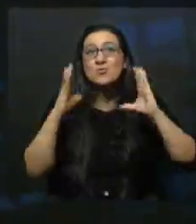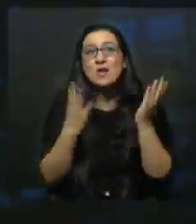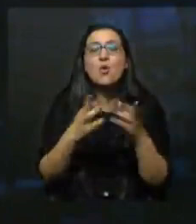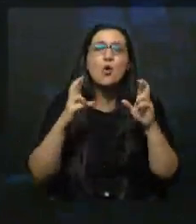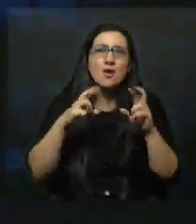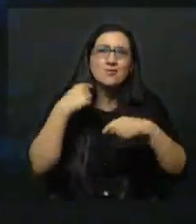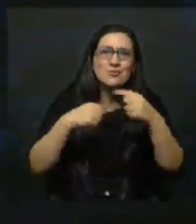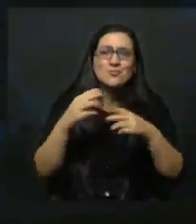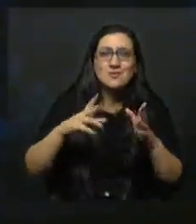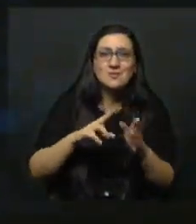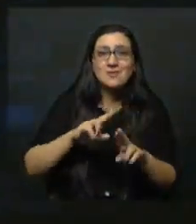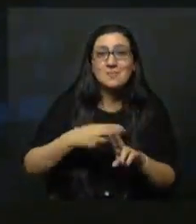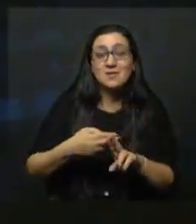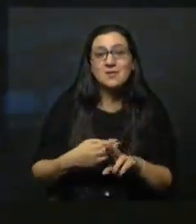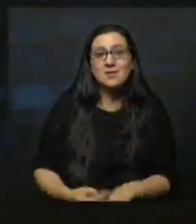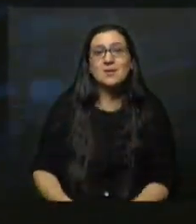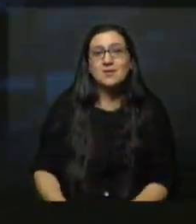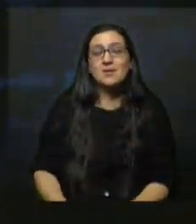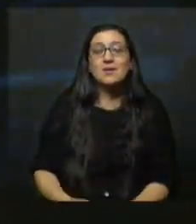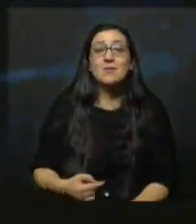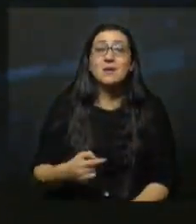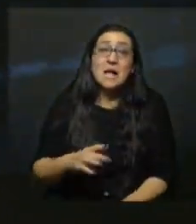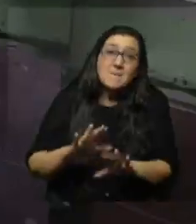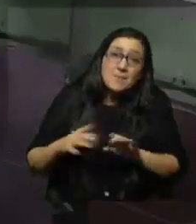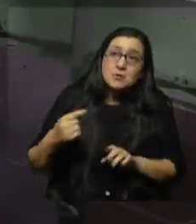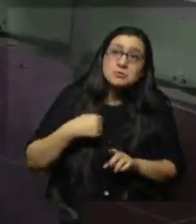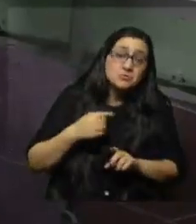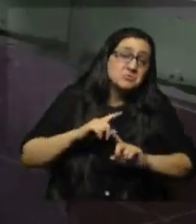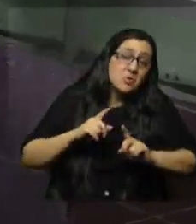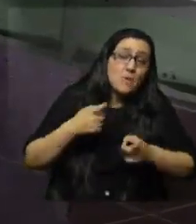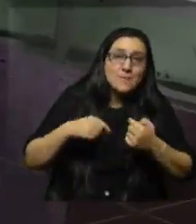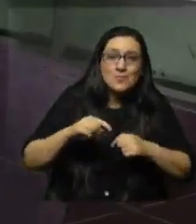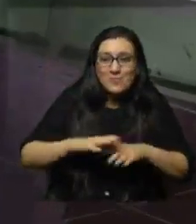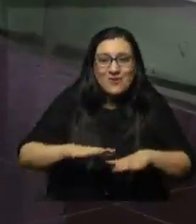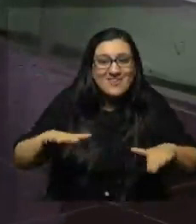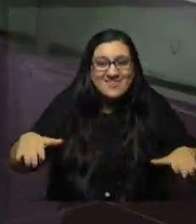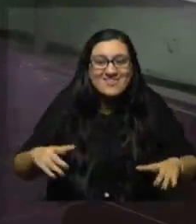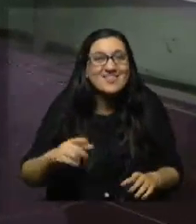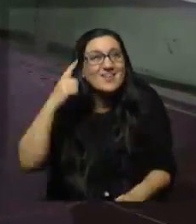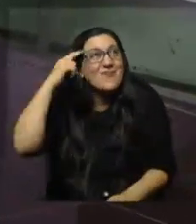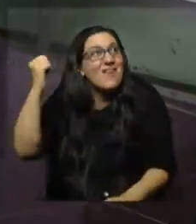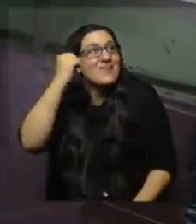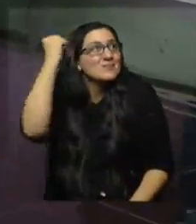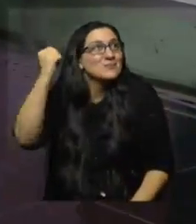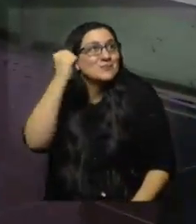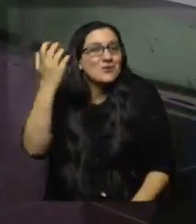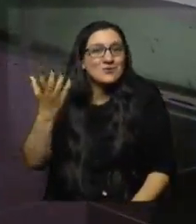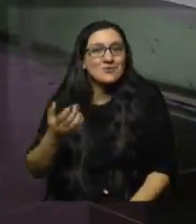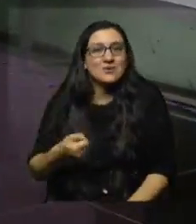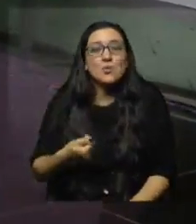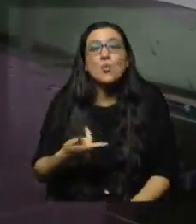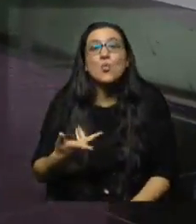tiempo. Capaz que no tanto por nosotros, pero sí por esos chiquilines que estuvimos viendo hasta hace un rato. La ilusión de ellos es sagrada. ¿Y cuántas